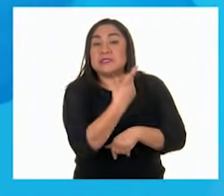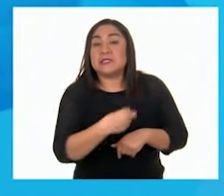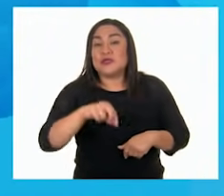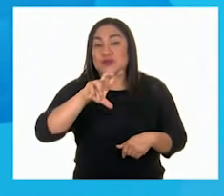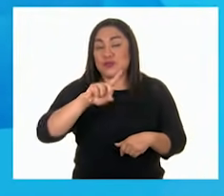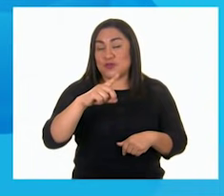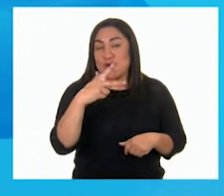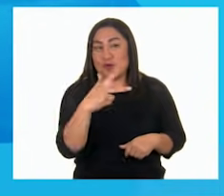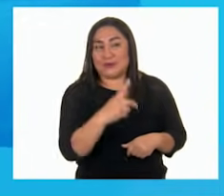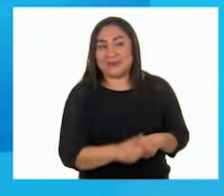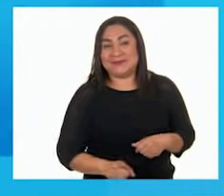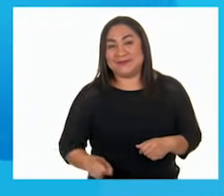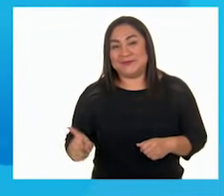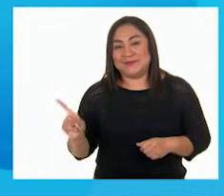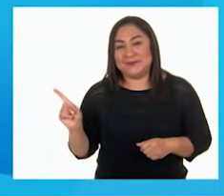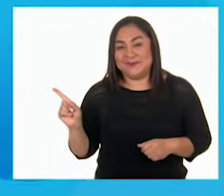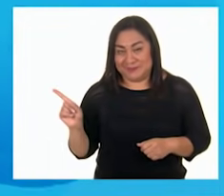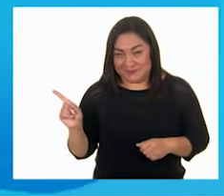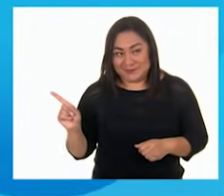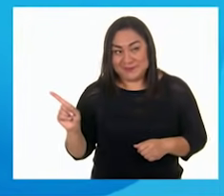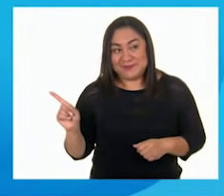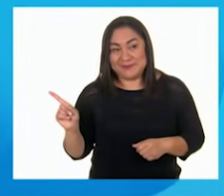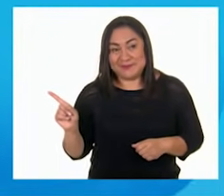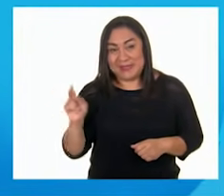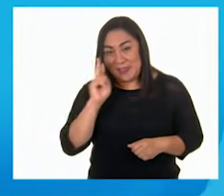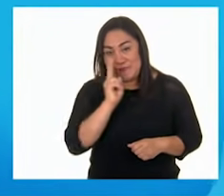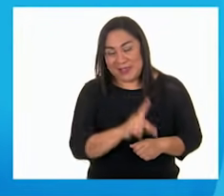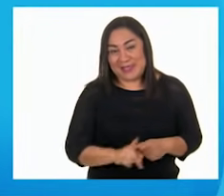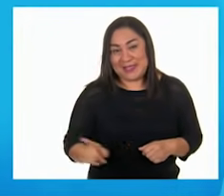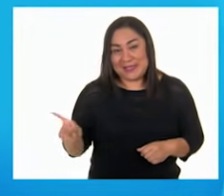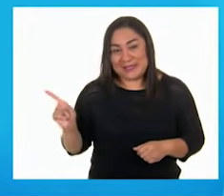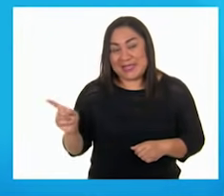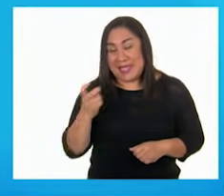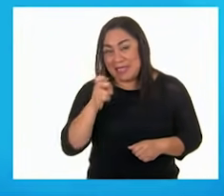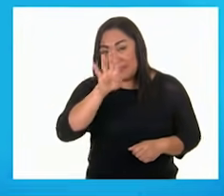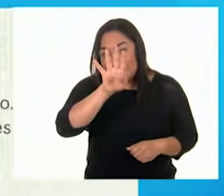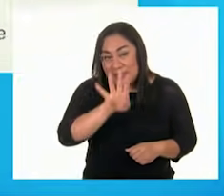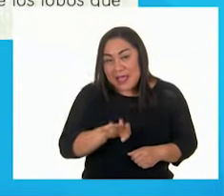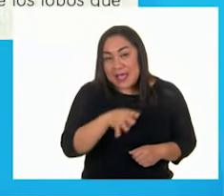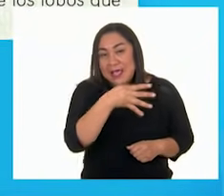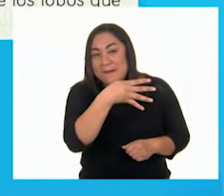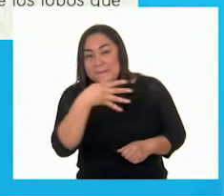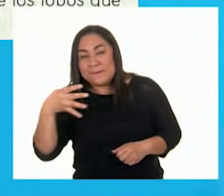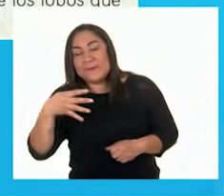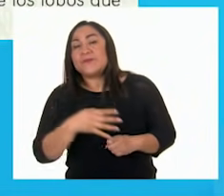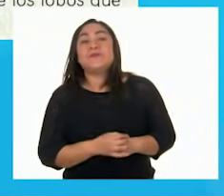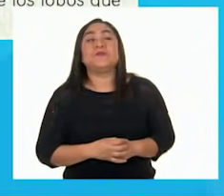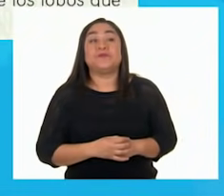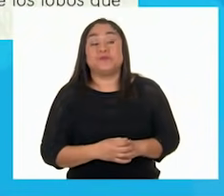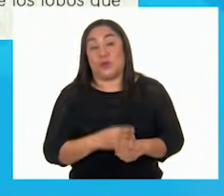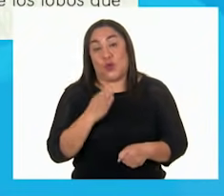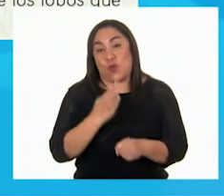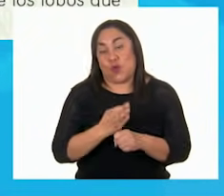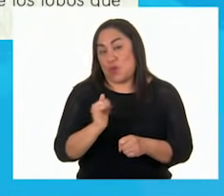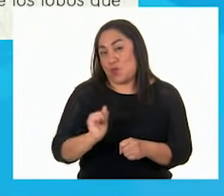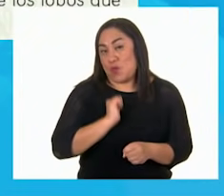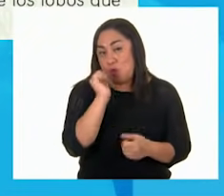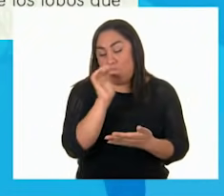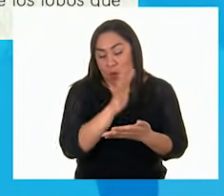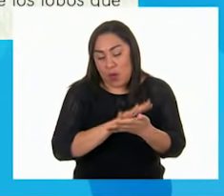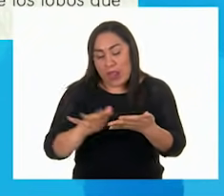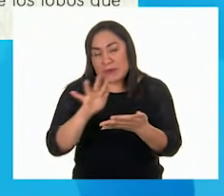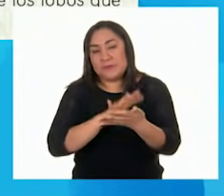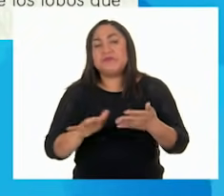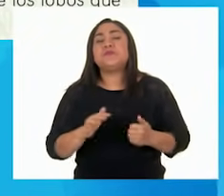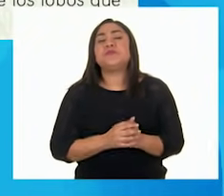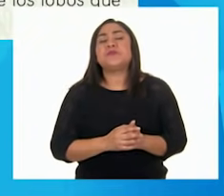138. 138, muy bien. Ahí está, mire, maestra. Ahí está. Y dice, tiempo de leer. Cuentos con